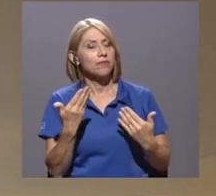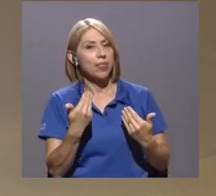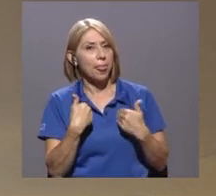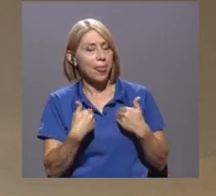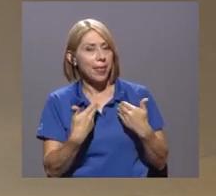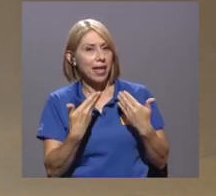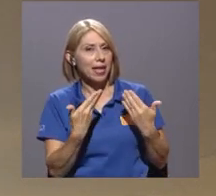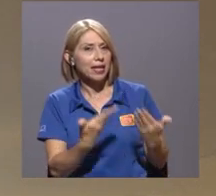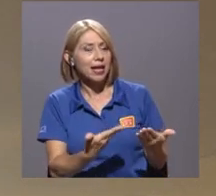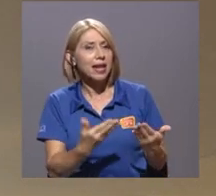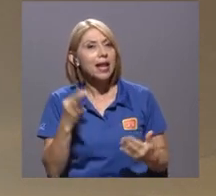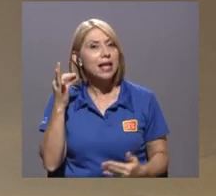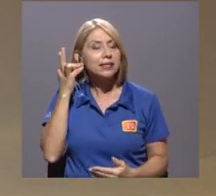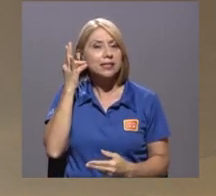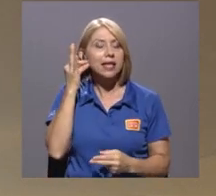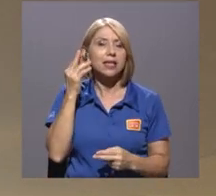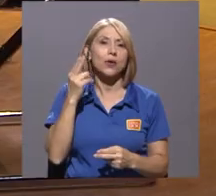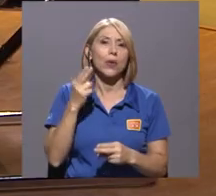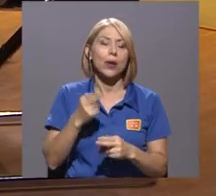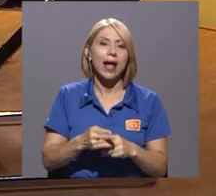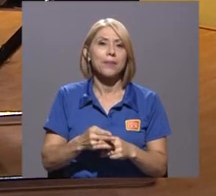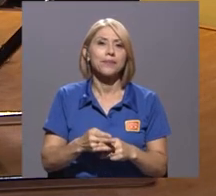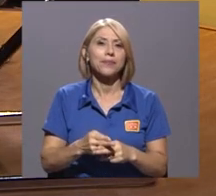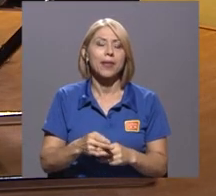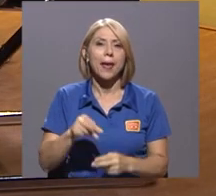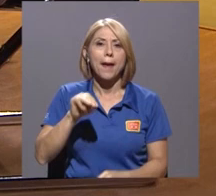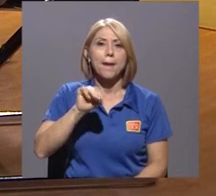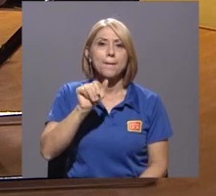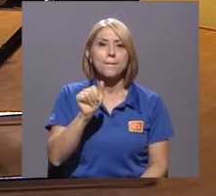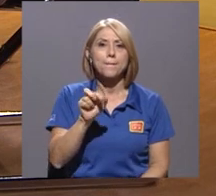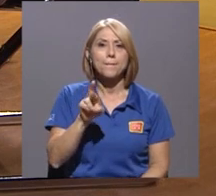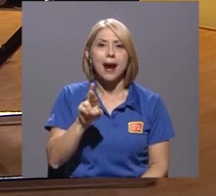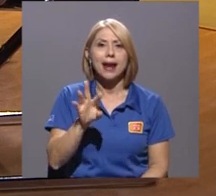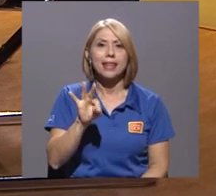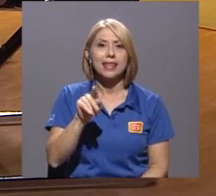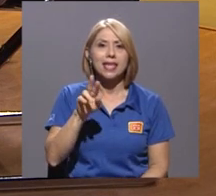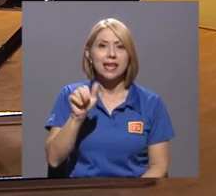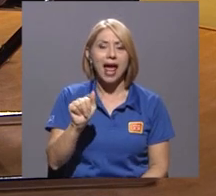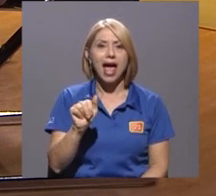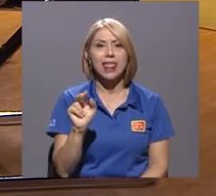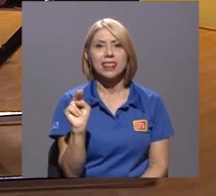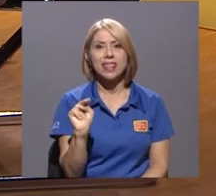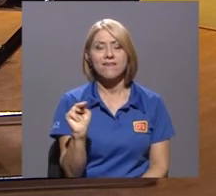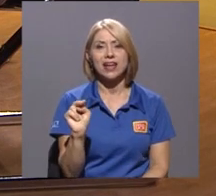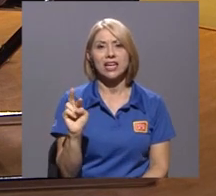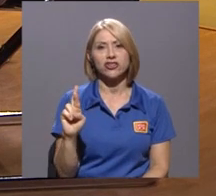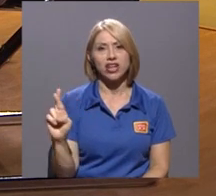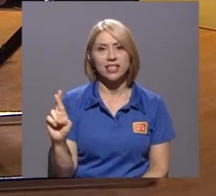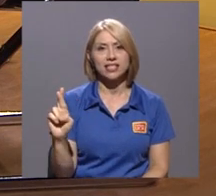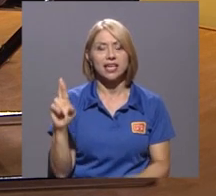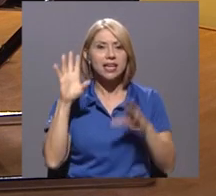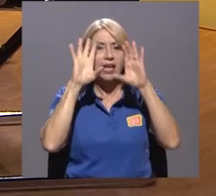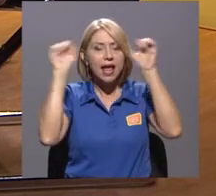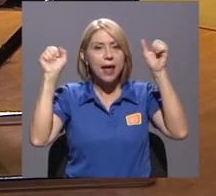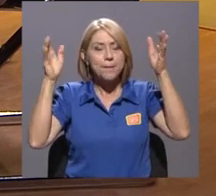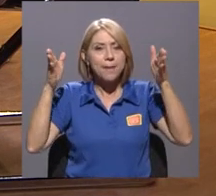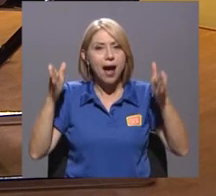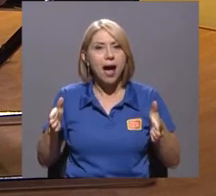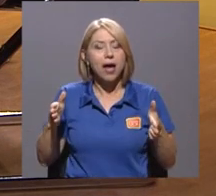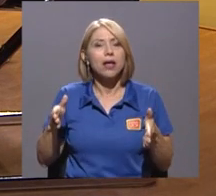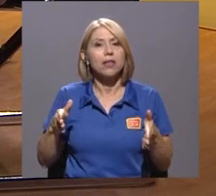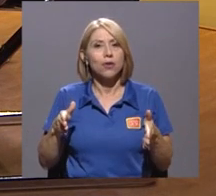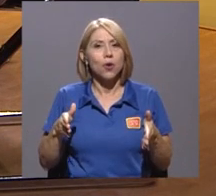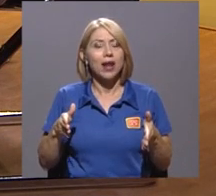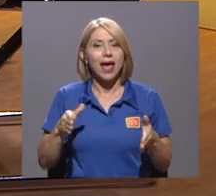con la señora martina nivel link rieznik embajadora de